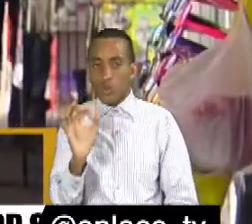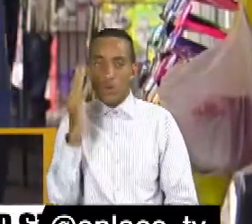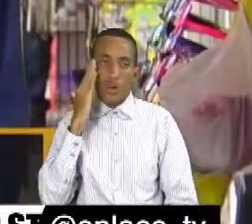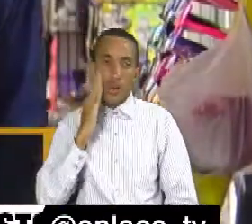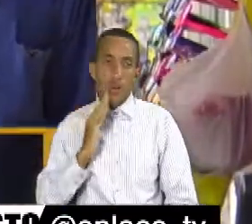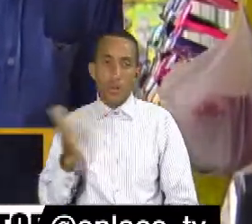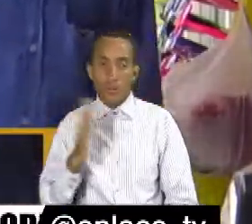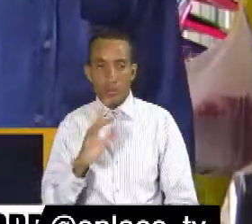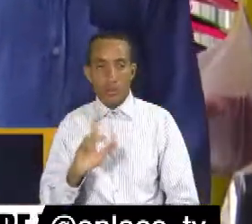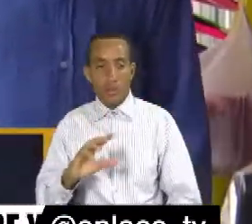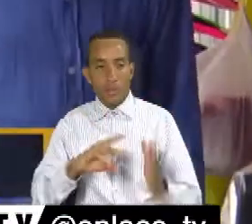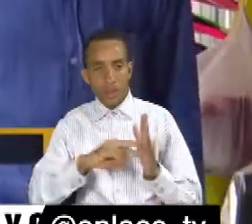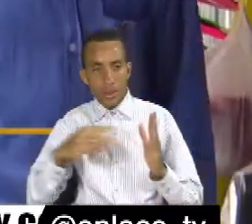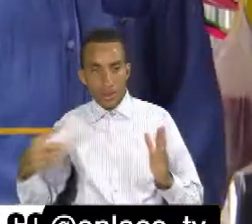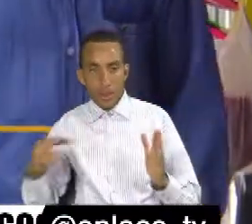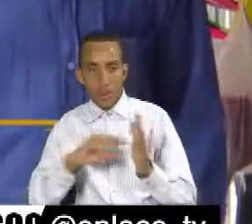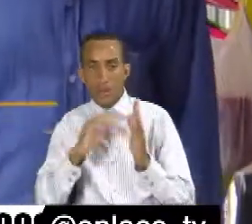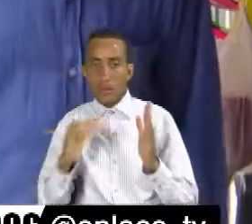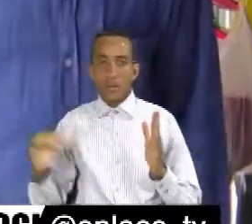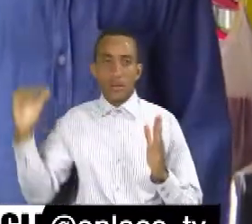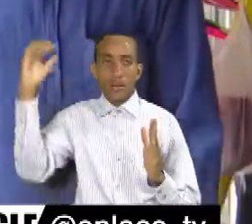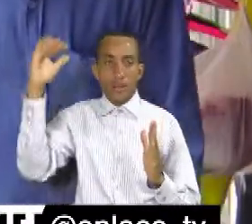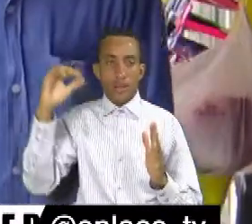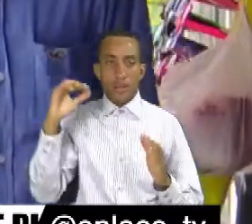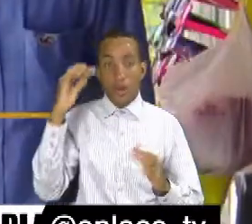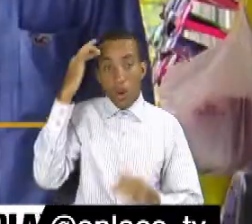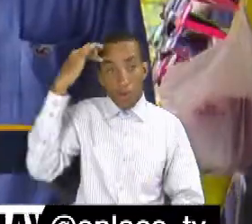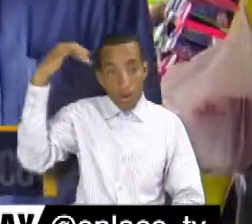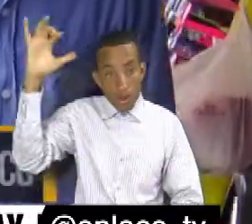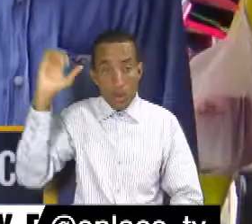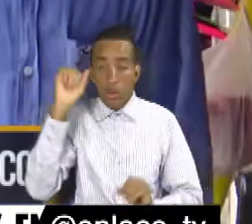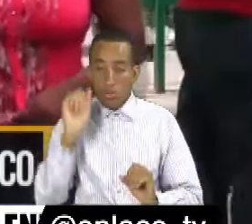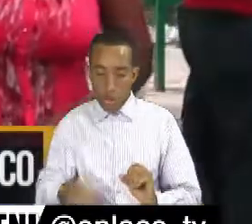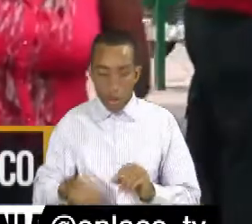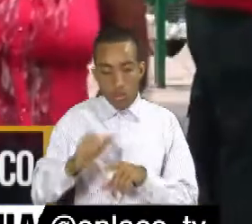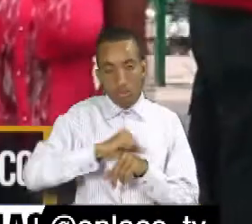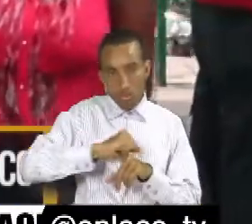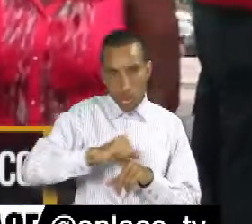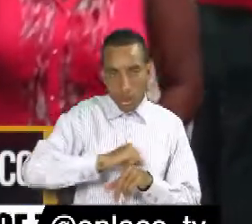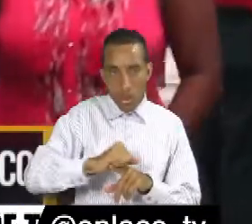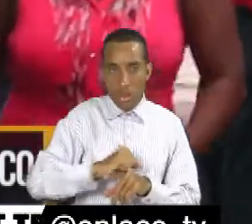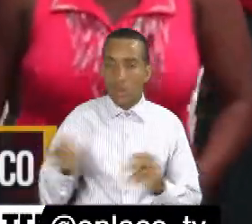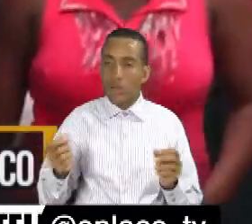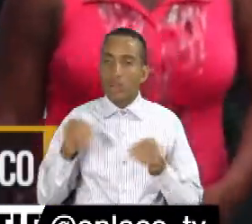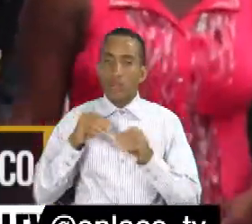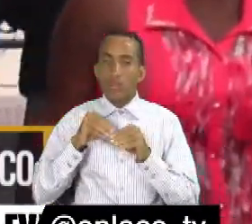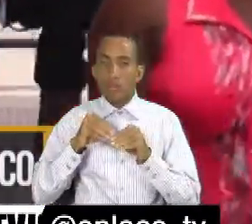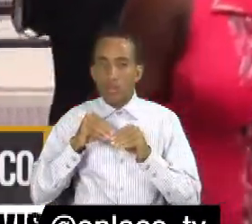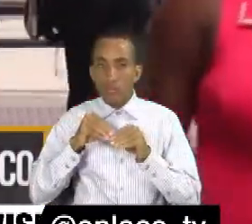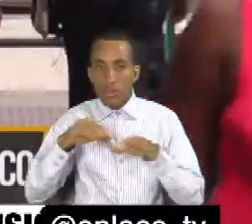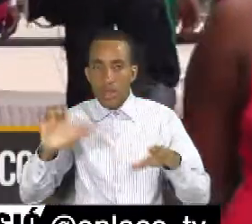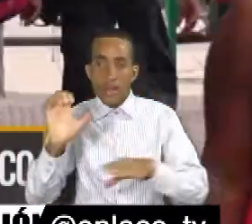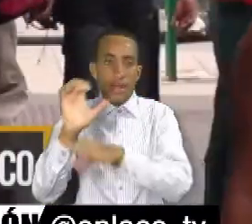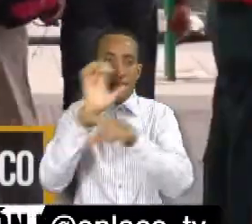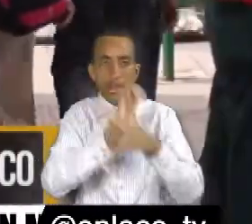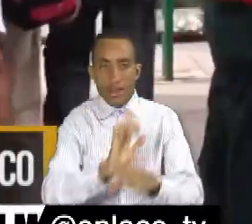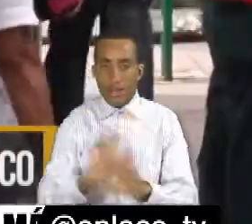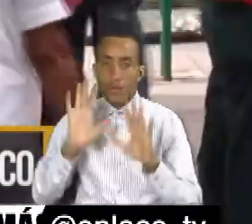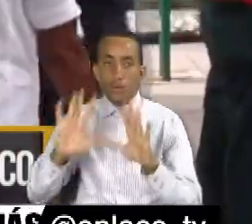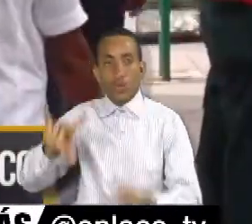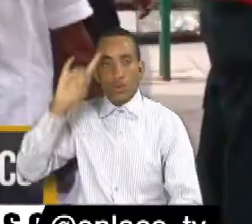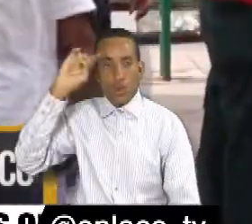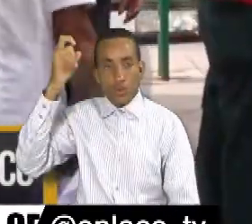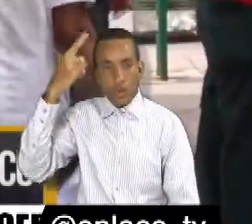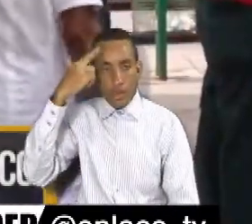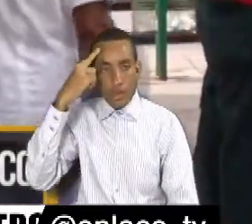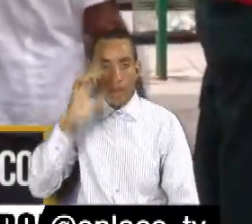estudio técnico, tecnológico y profesional tendrán la oportunidad de realizar sus prácticas en el sector público en cumplimiento a las directrices del programa Estado